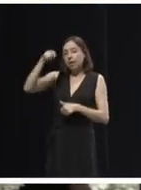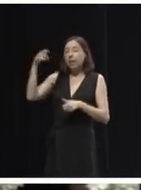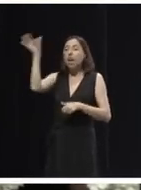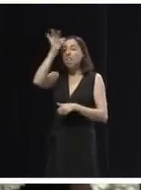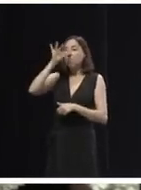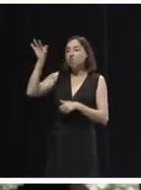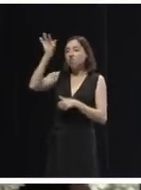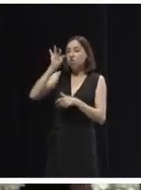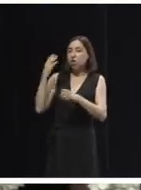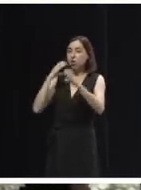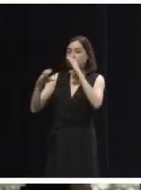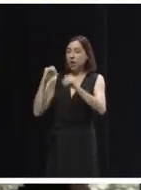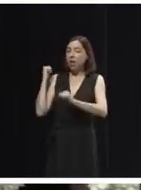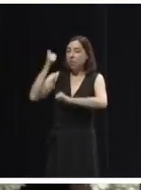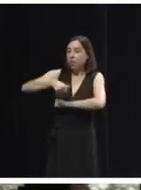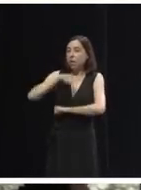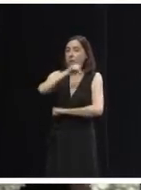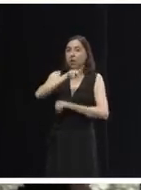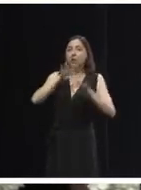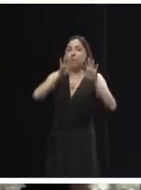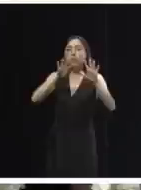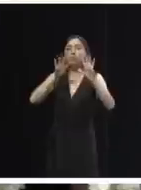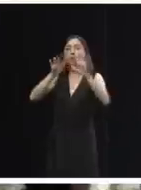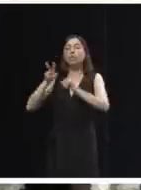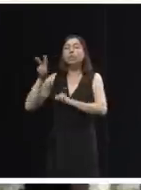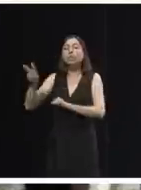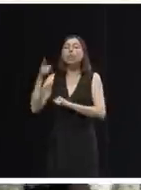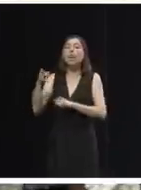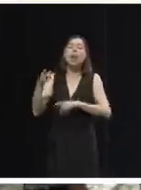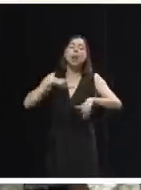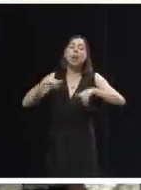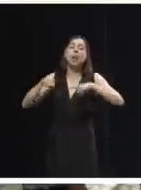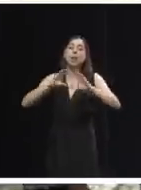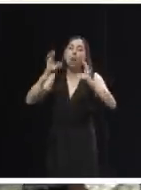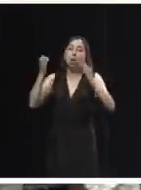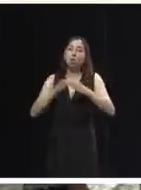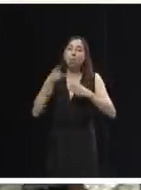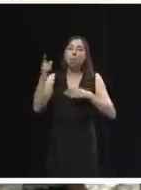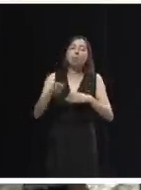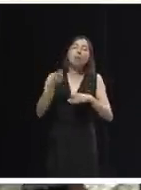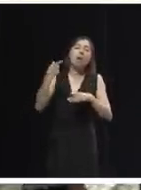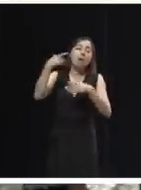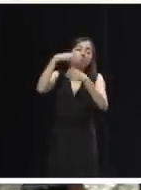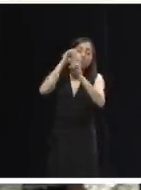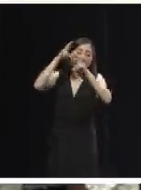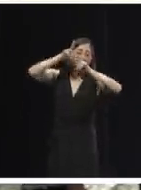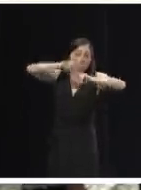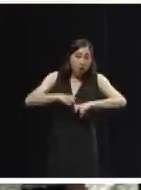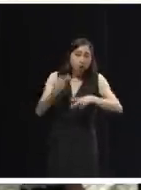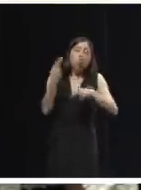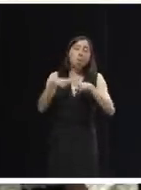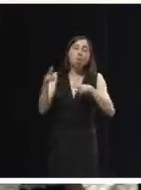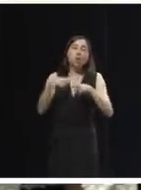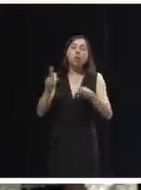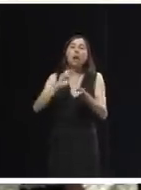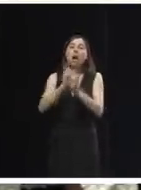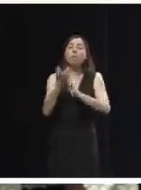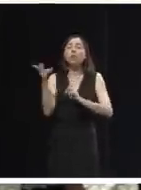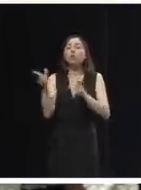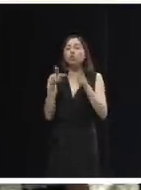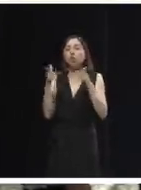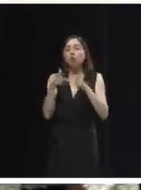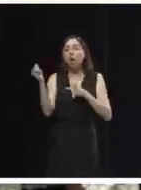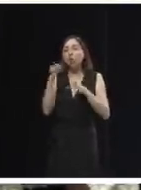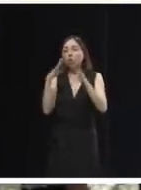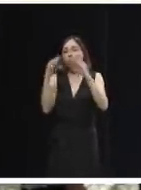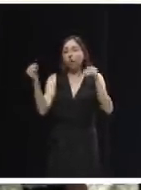1997, dirige el Grupo Interdisciplinario de Estudios de Comunicación Política y Cambio Social de la Junta de Andalucía para el